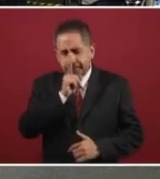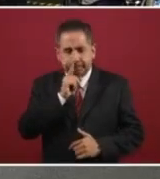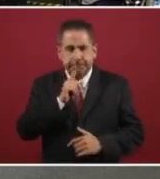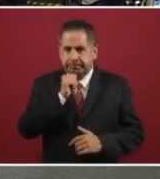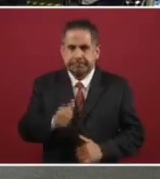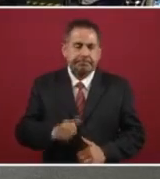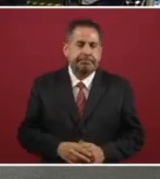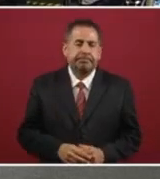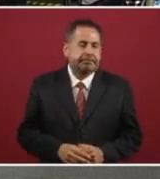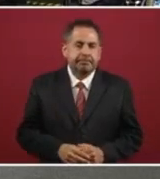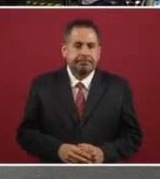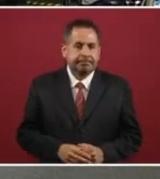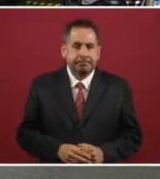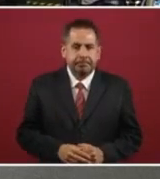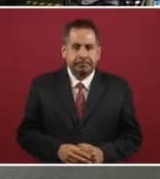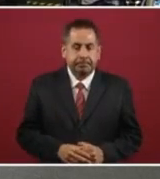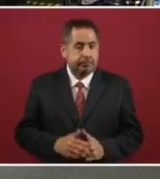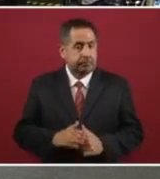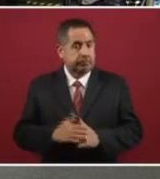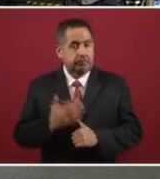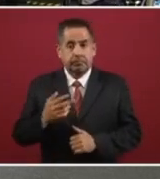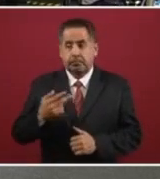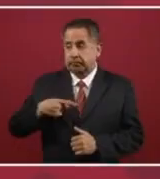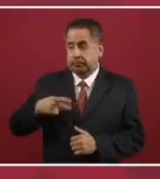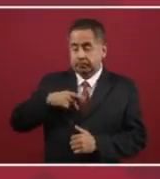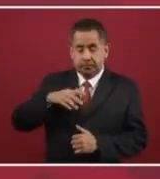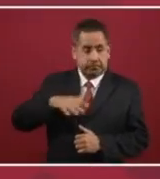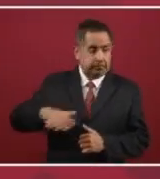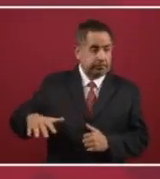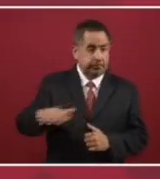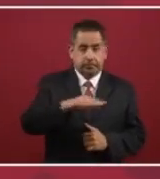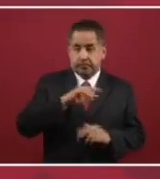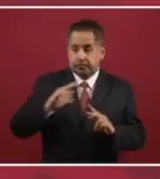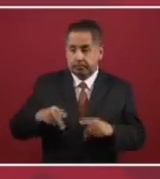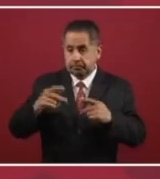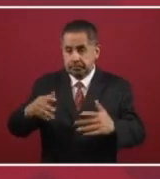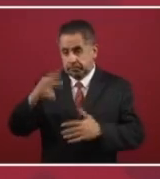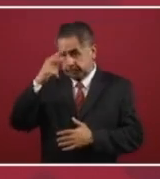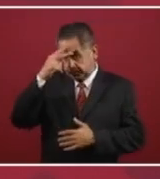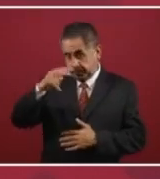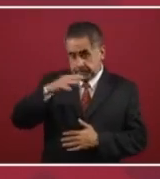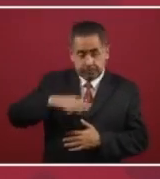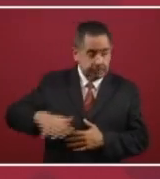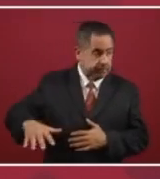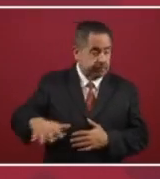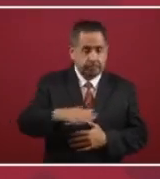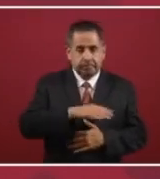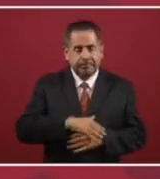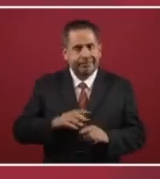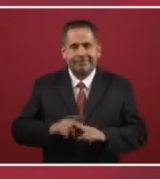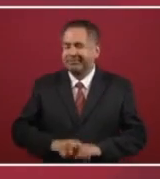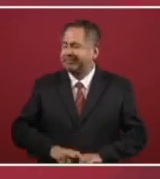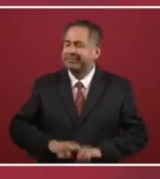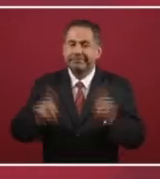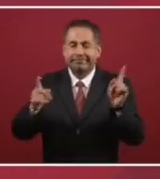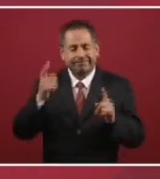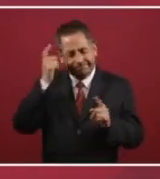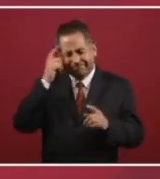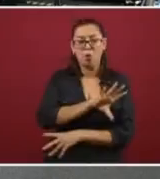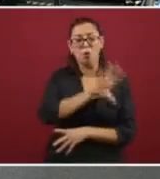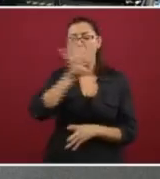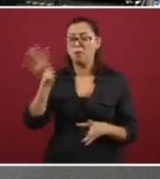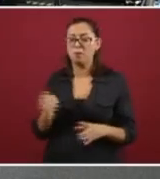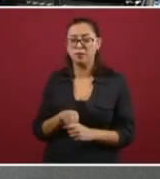porque el pueblo de México ya es otro, hubo un cambio de